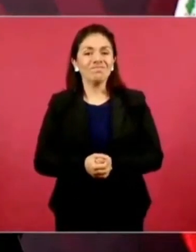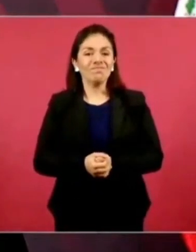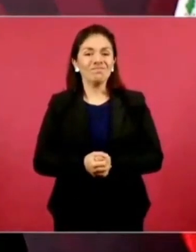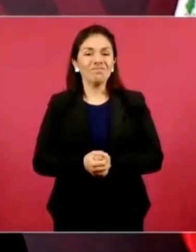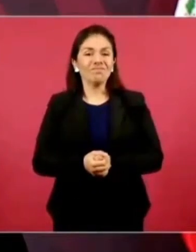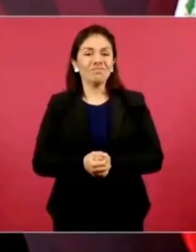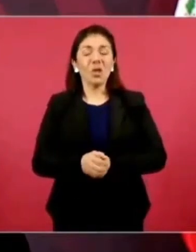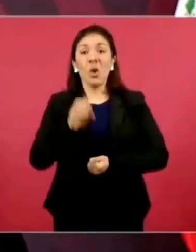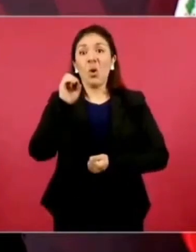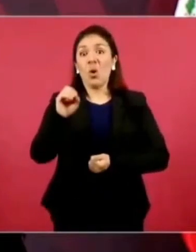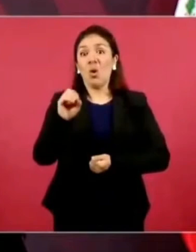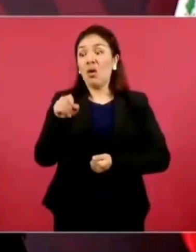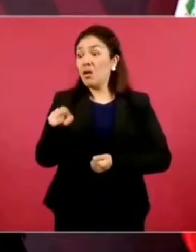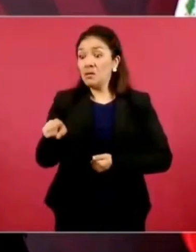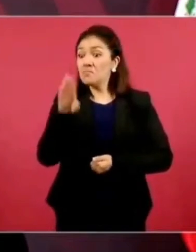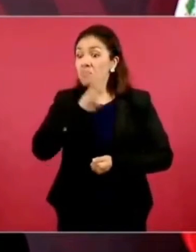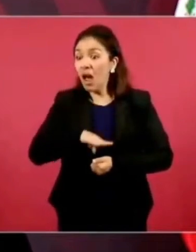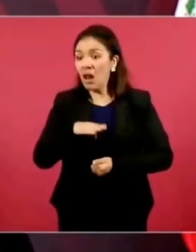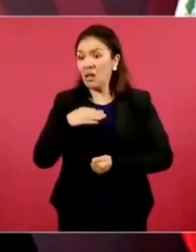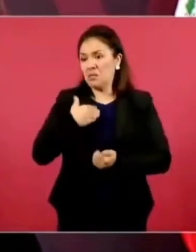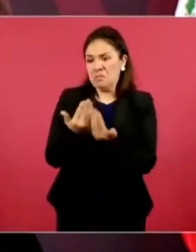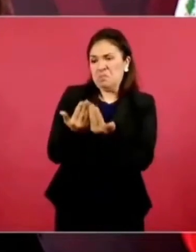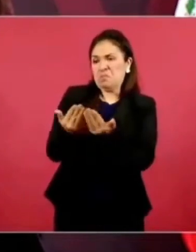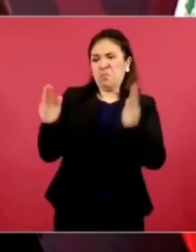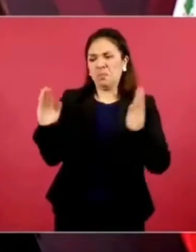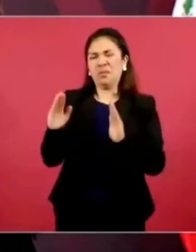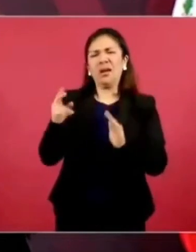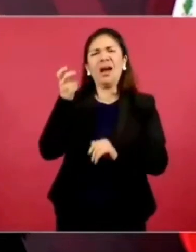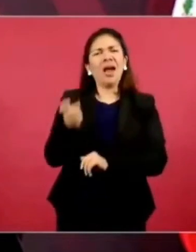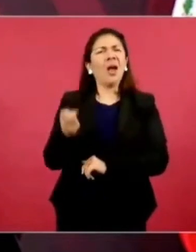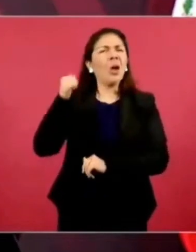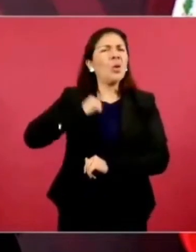de bloqueos, eso es del medioevo,